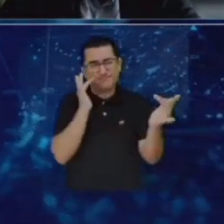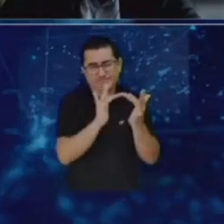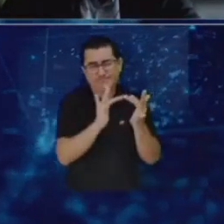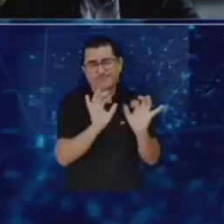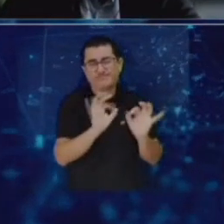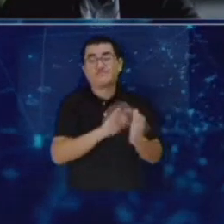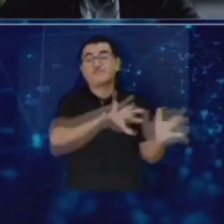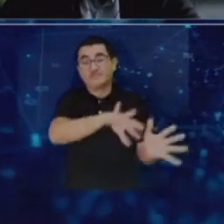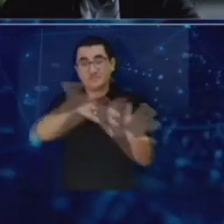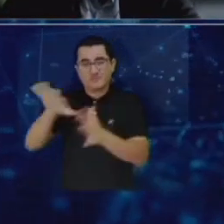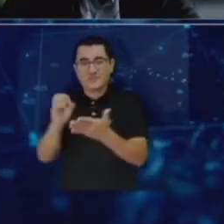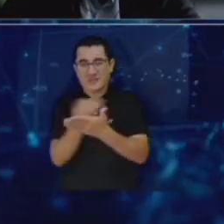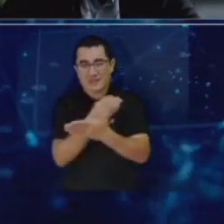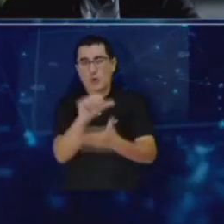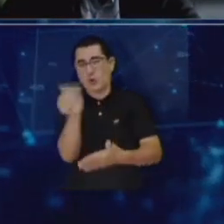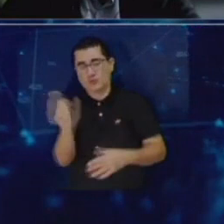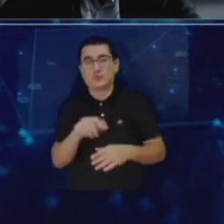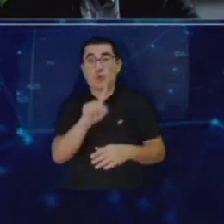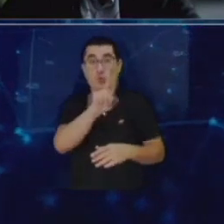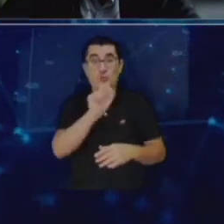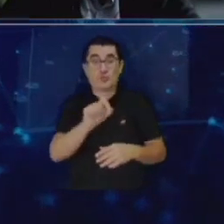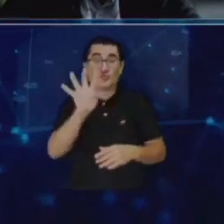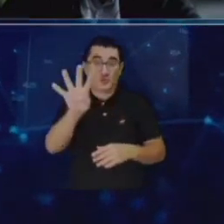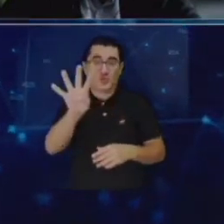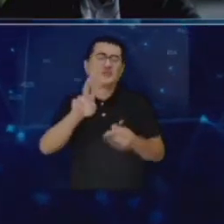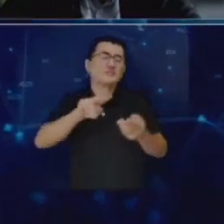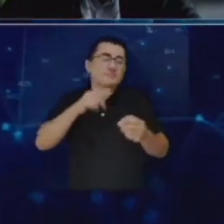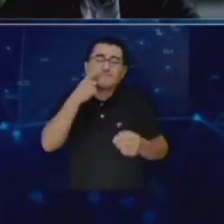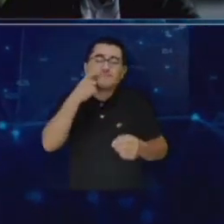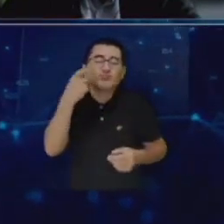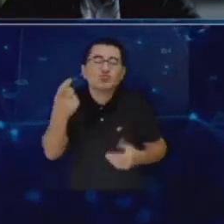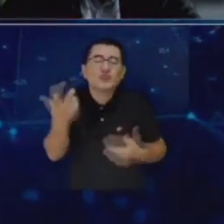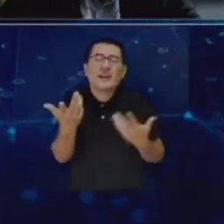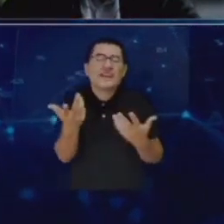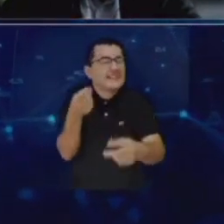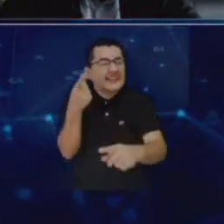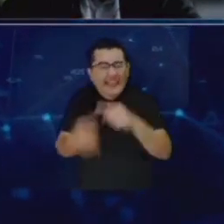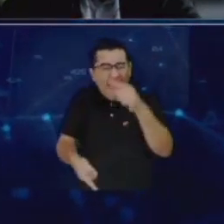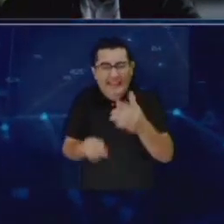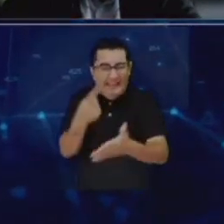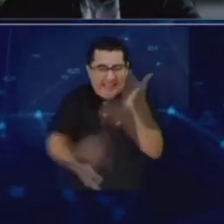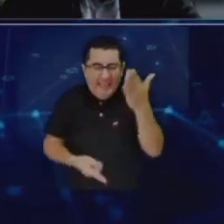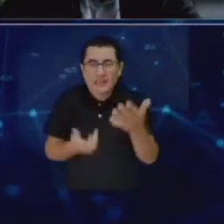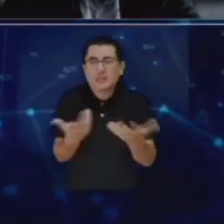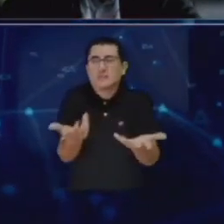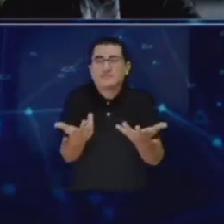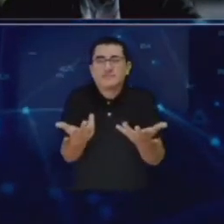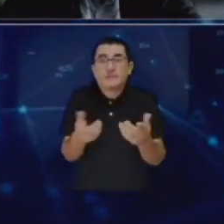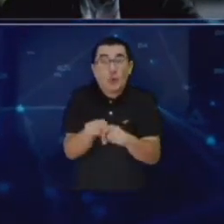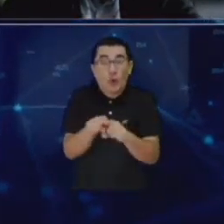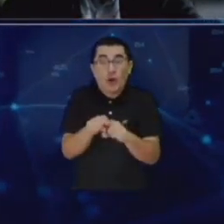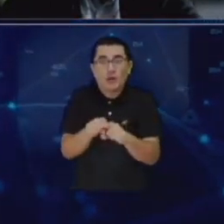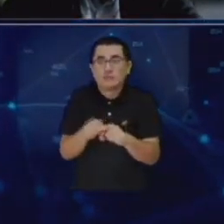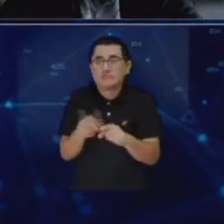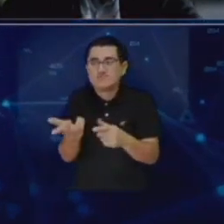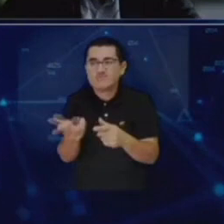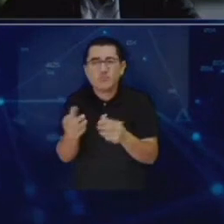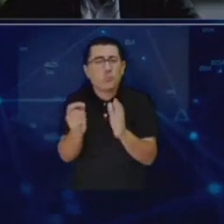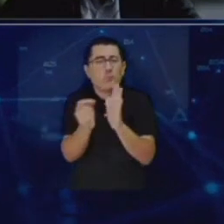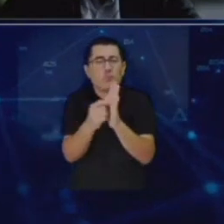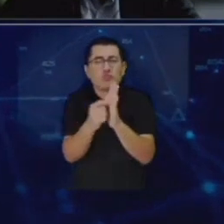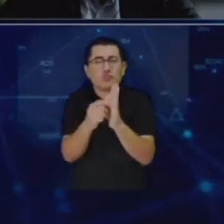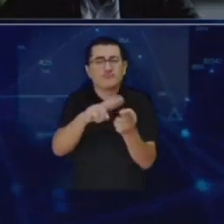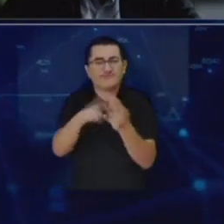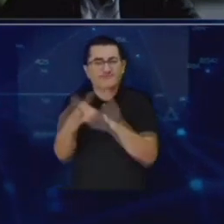En lo que se refiere al 1.4, precisamente lo que se busca es atender este punto relacionado con